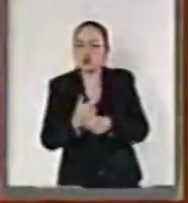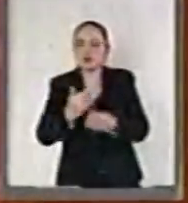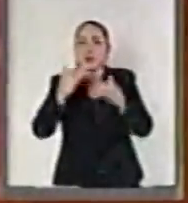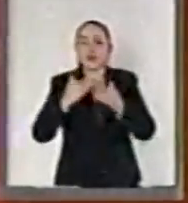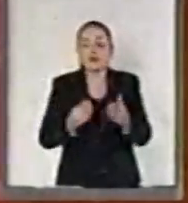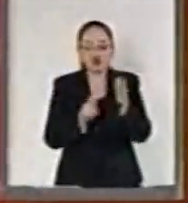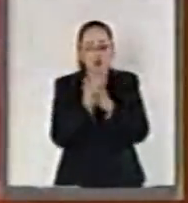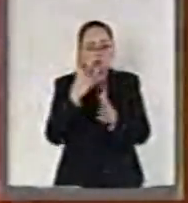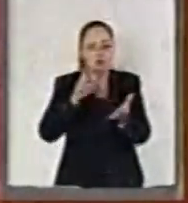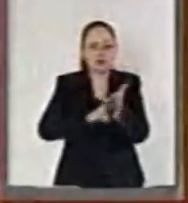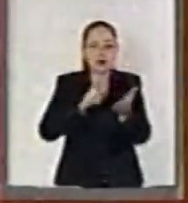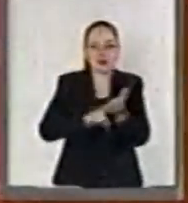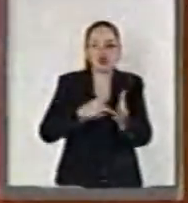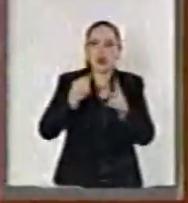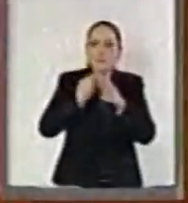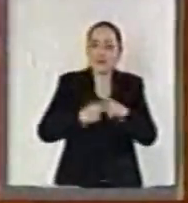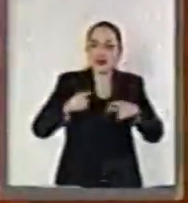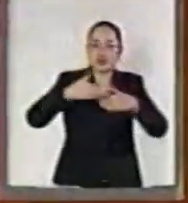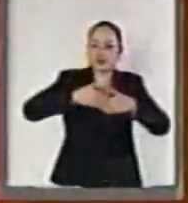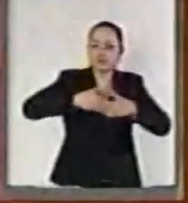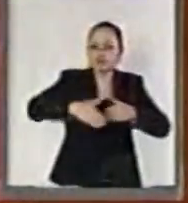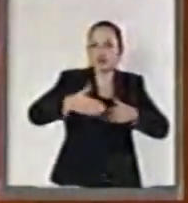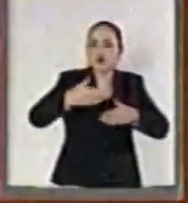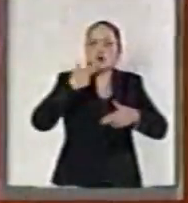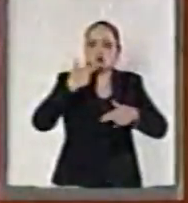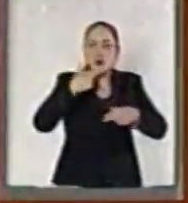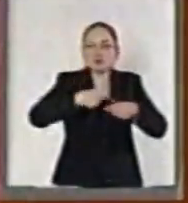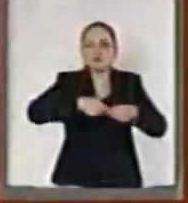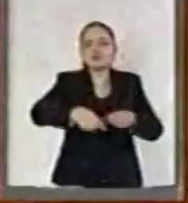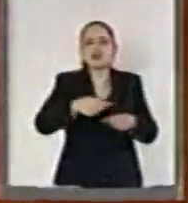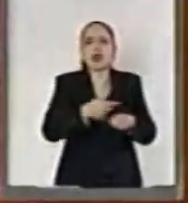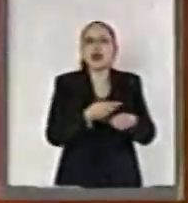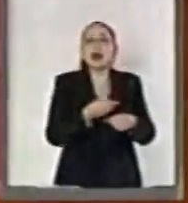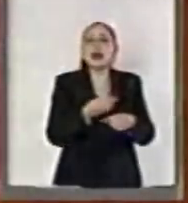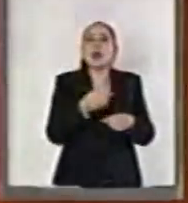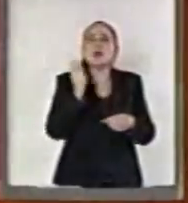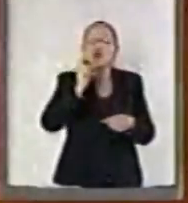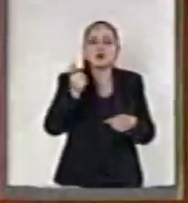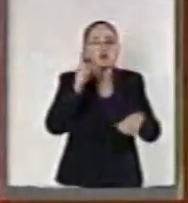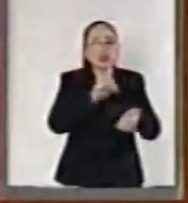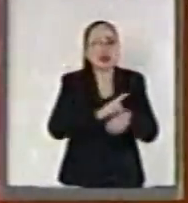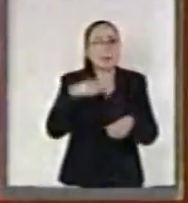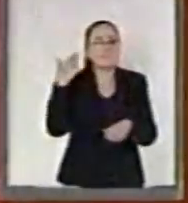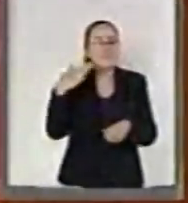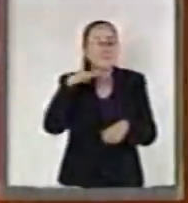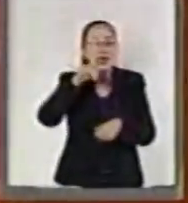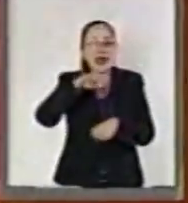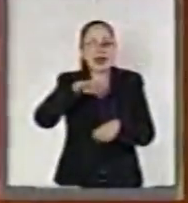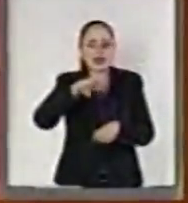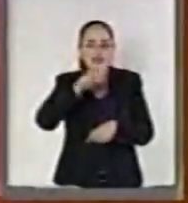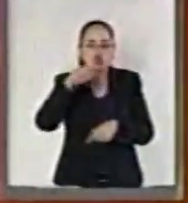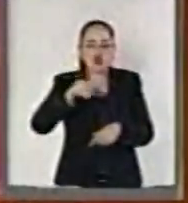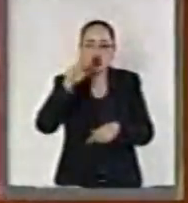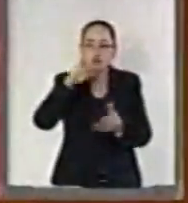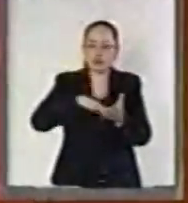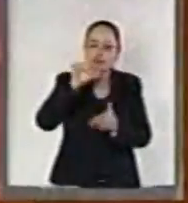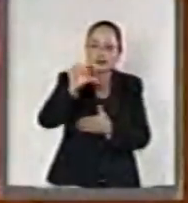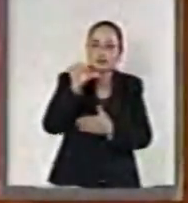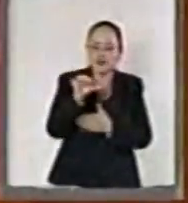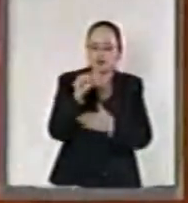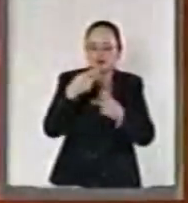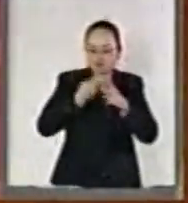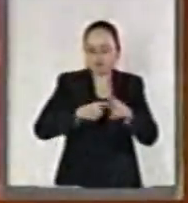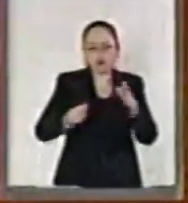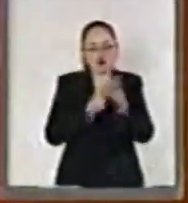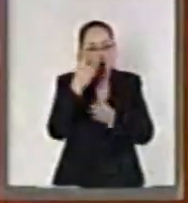nuevos precios comenzaron a aplicarse a partir de marzo de 2016. En razón